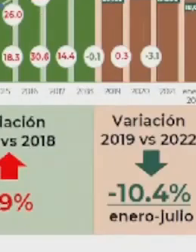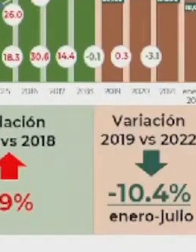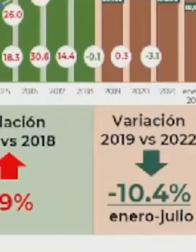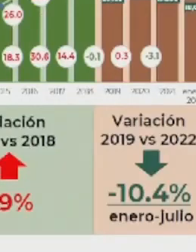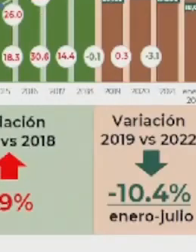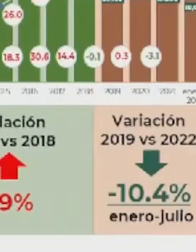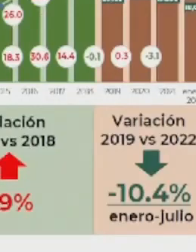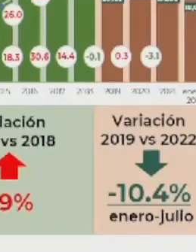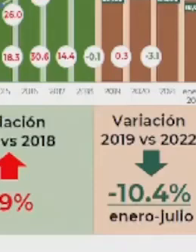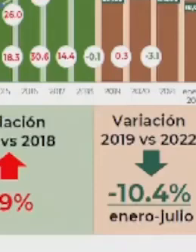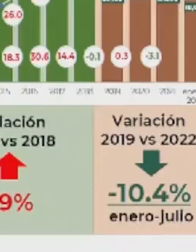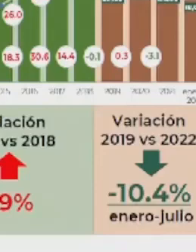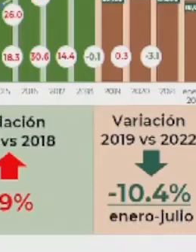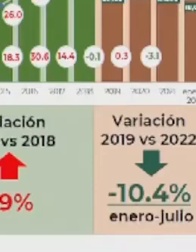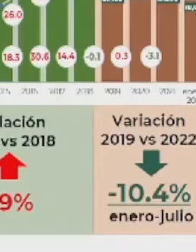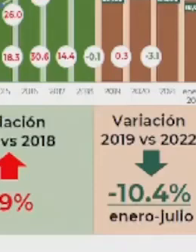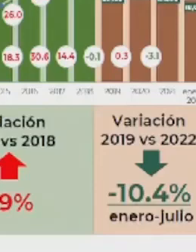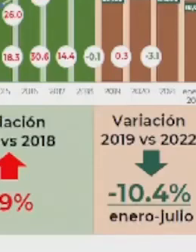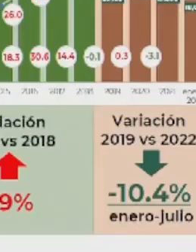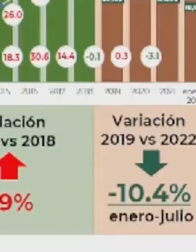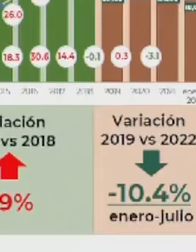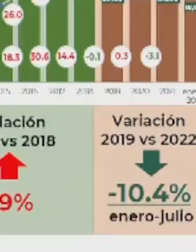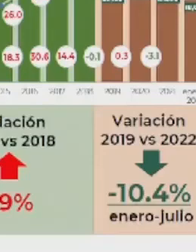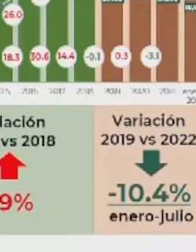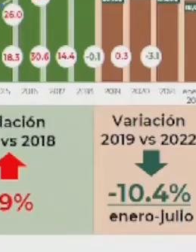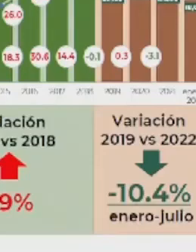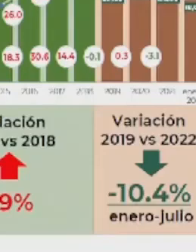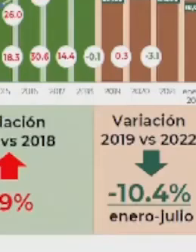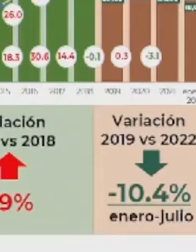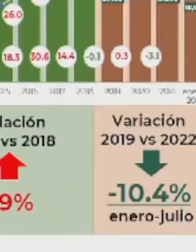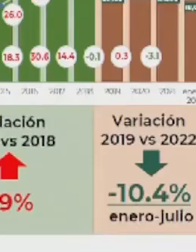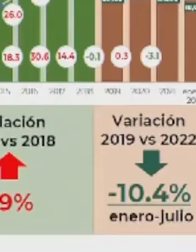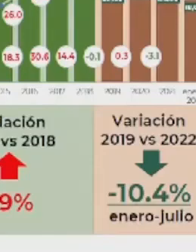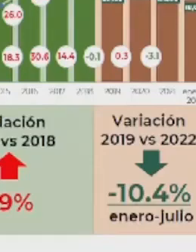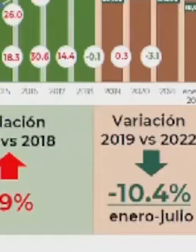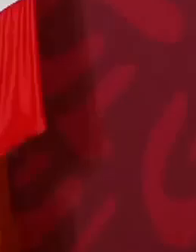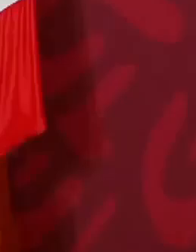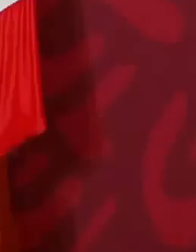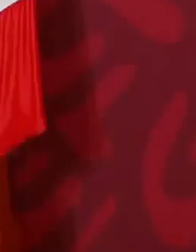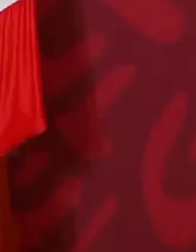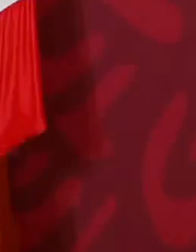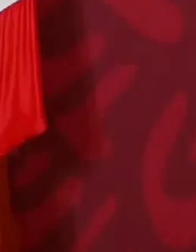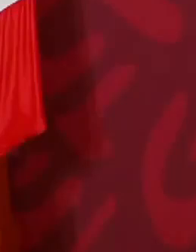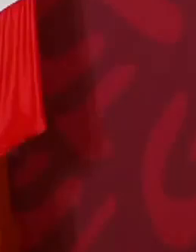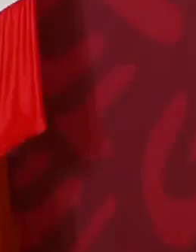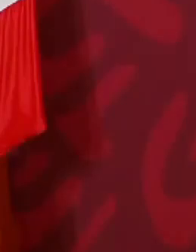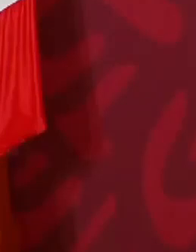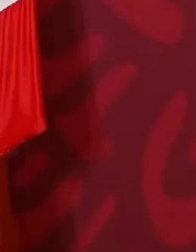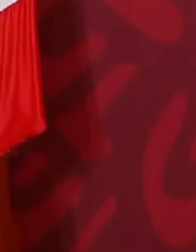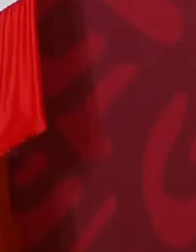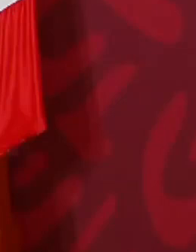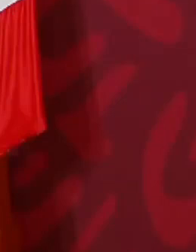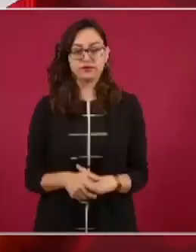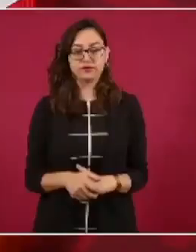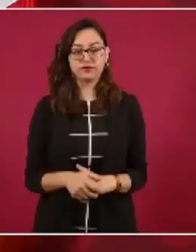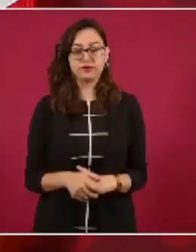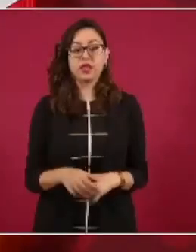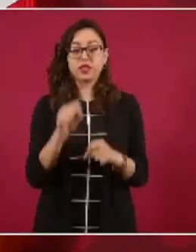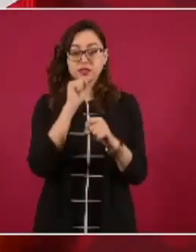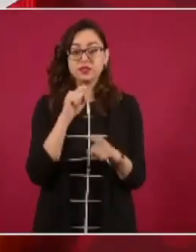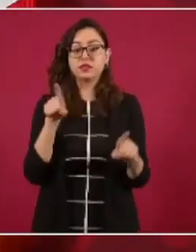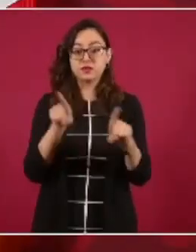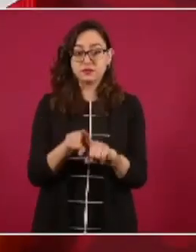También aprovecho para decir, ahora que se presentó el proyecto de presupuesto, lo mismo,